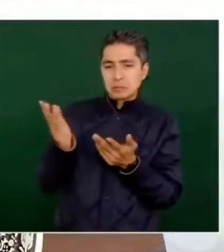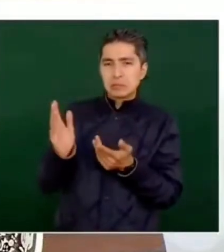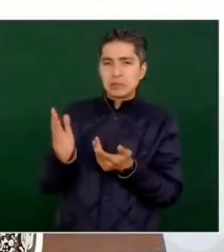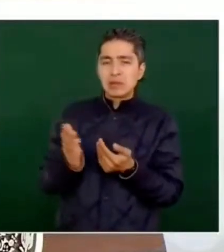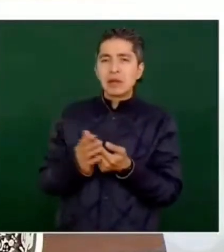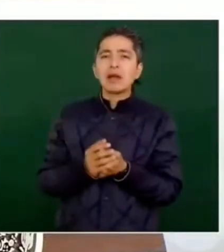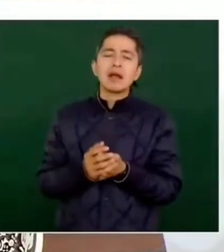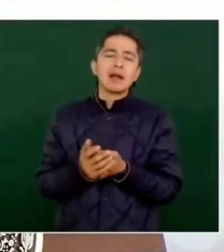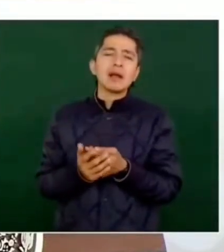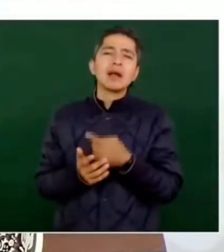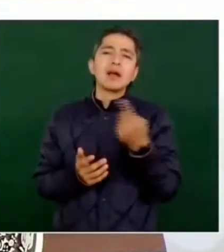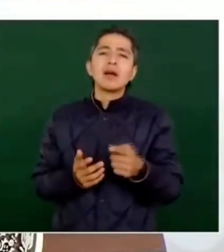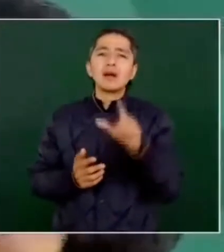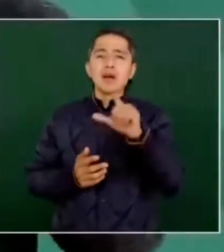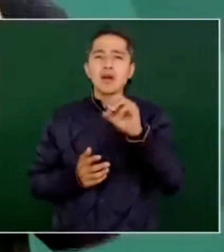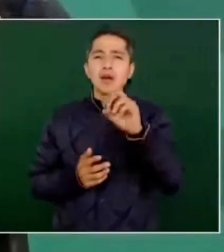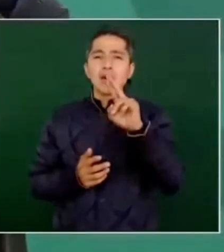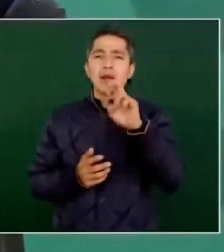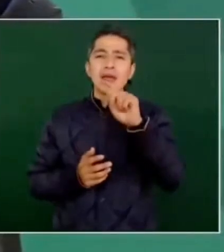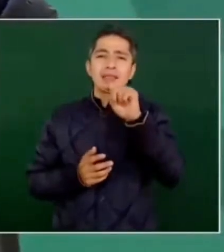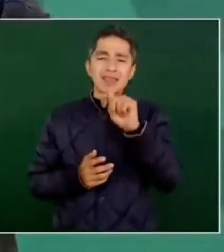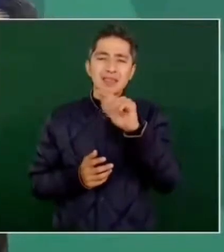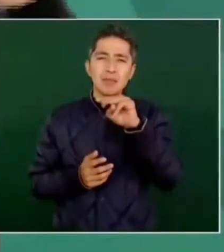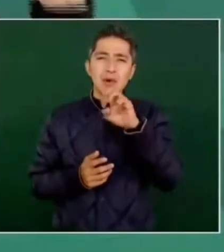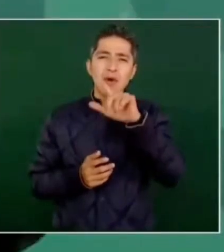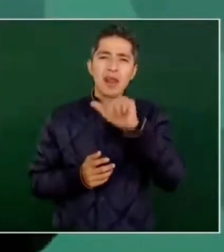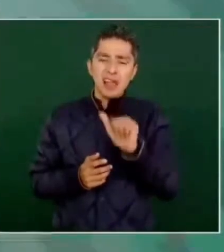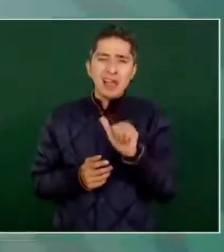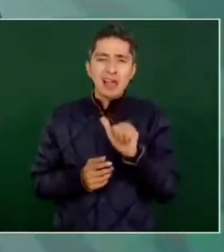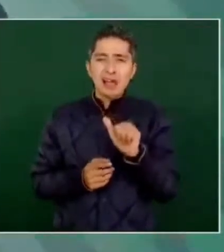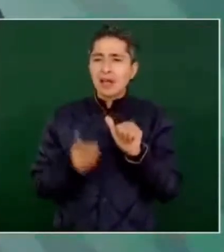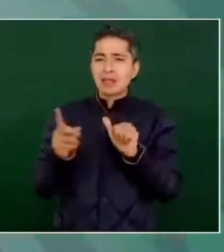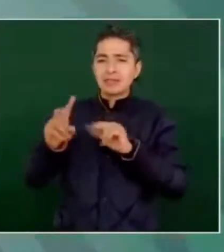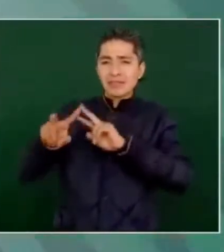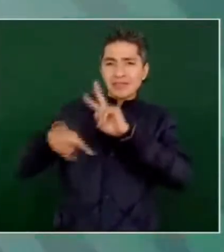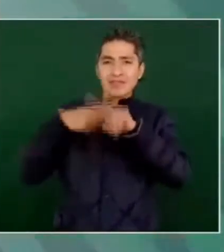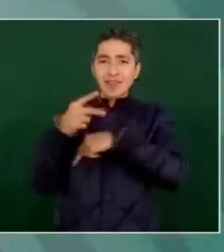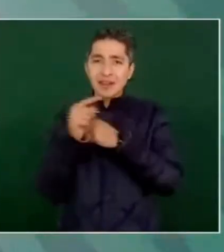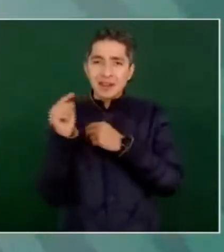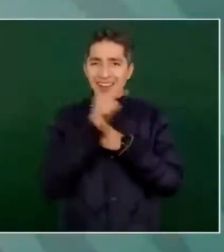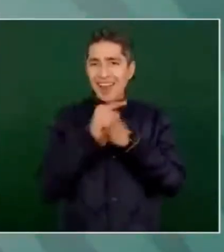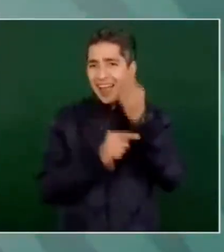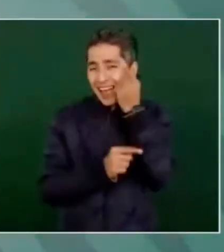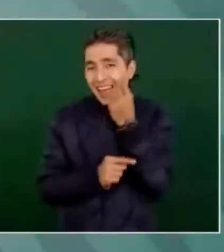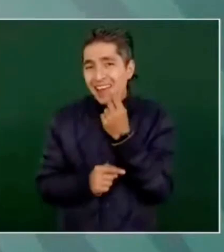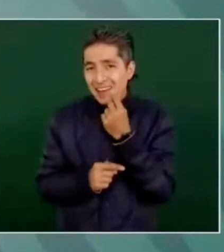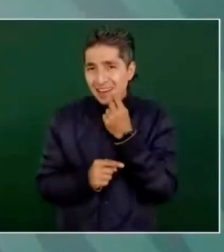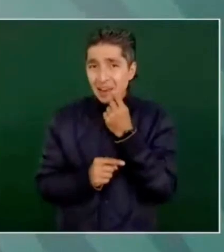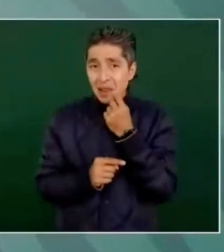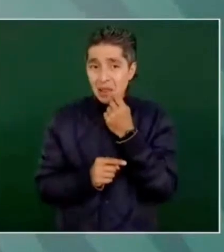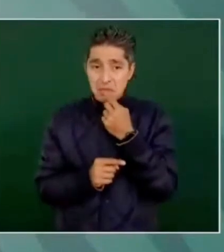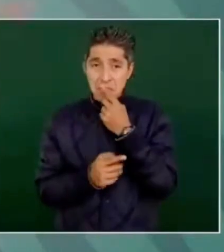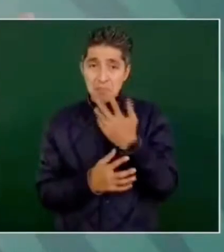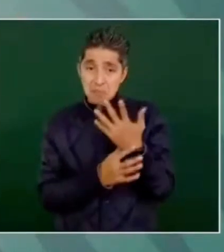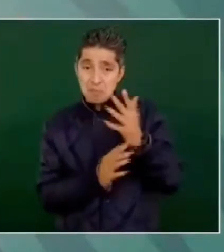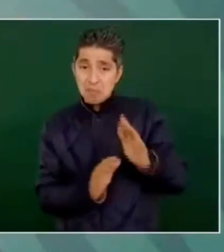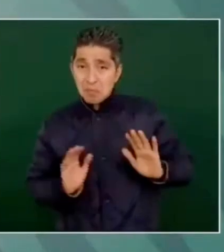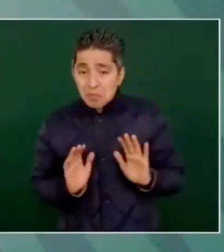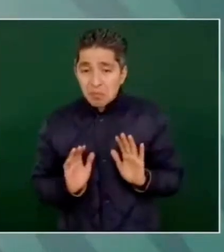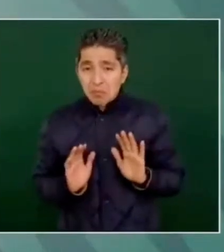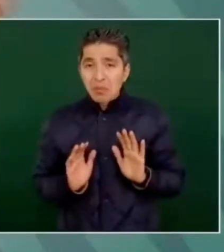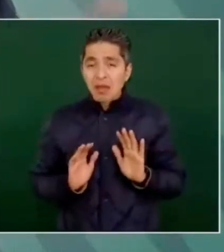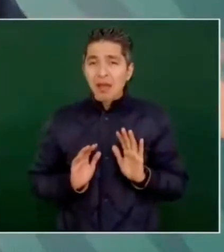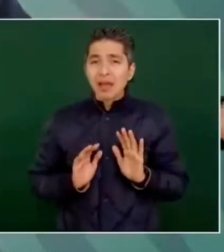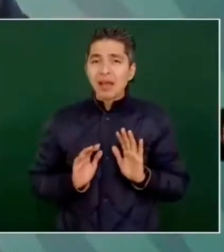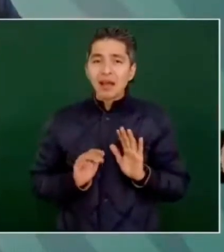Loré de Mola se va a Guerrero, supuestamente, porque ese es especialista en montaje,